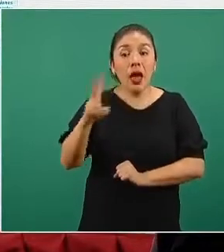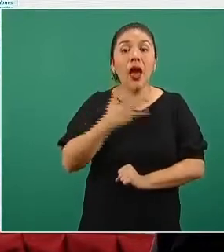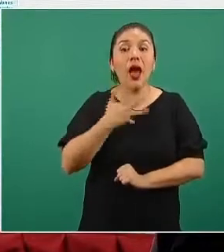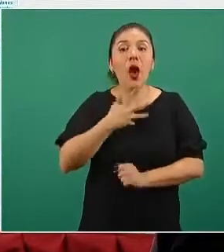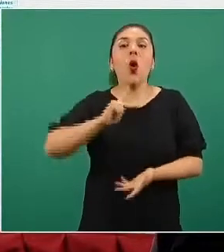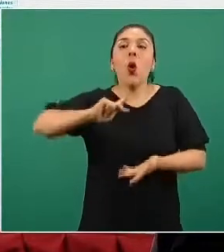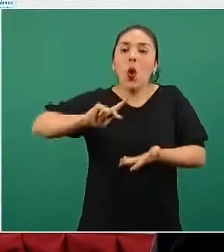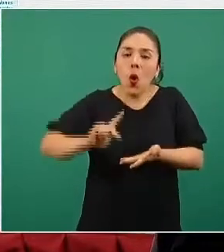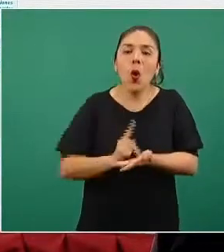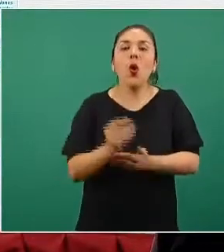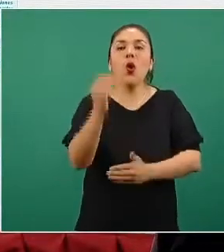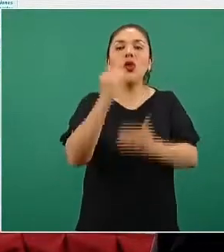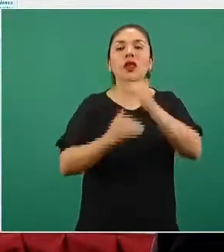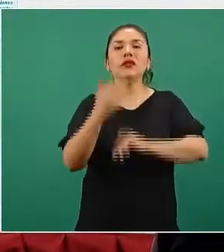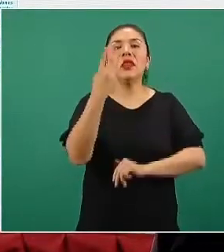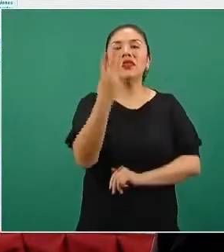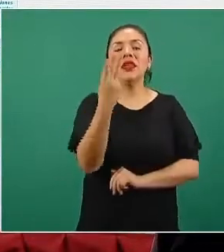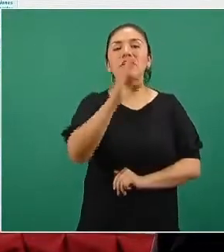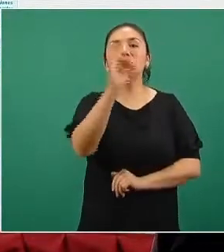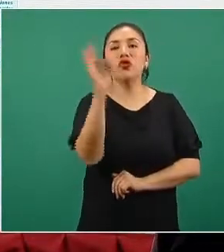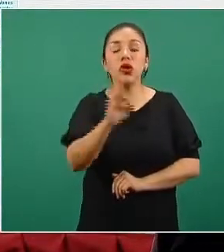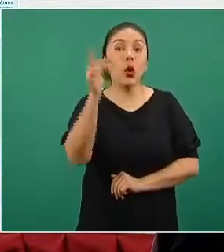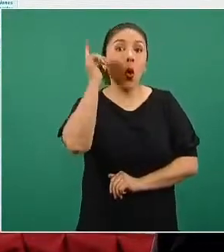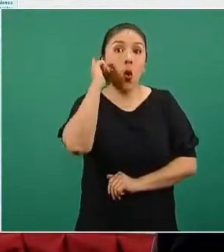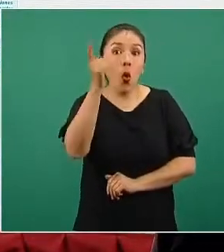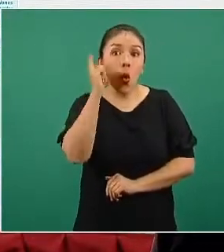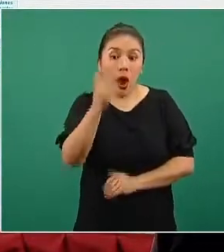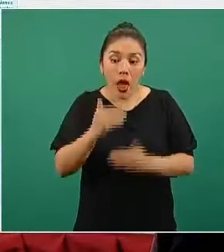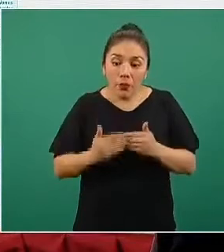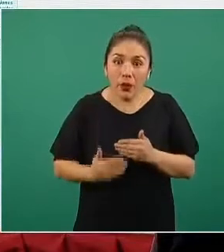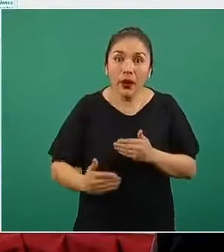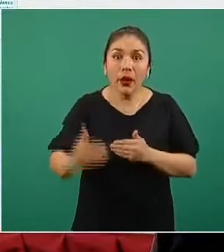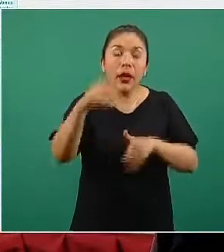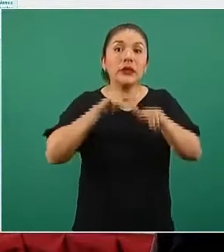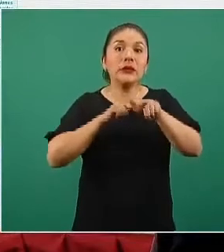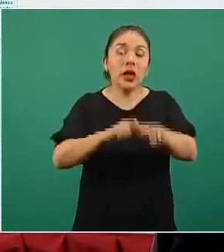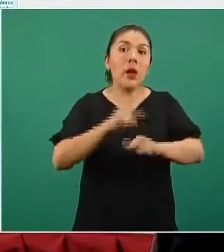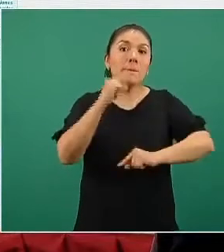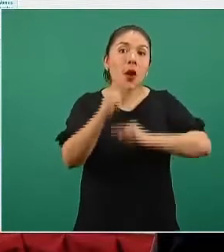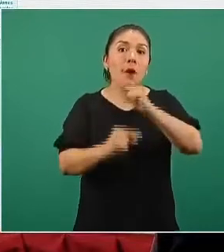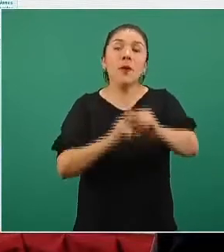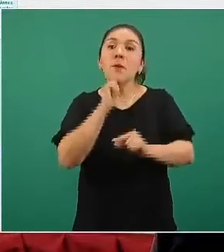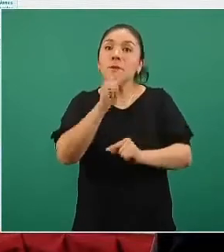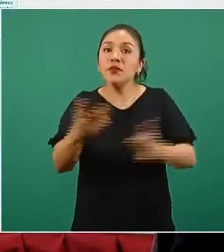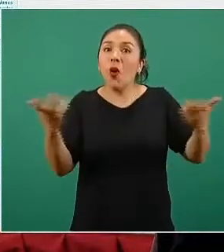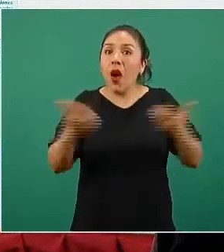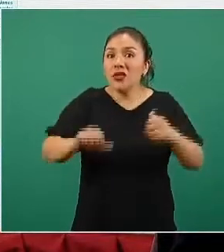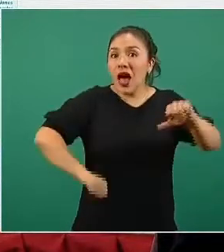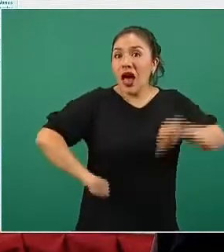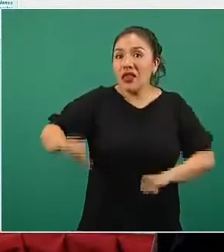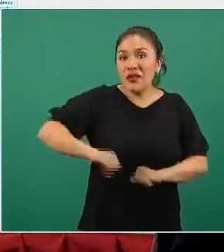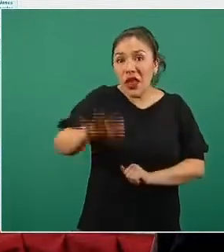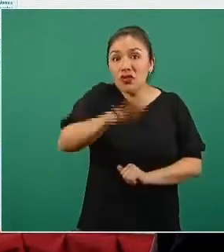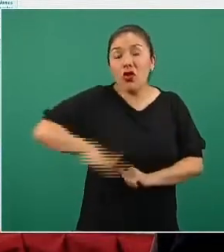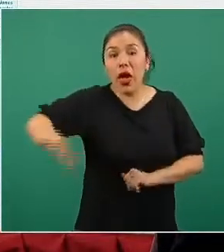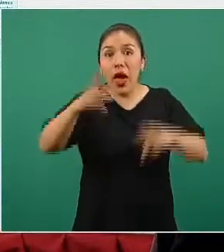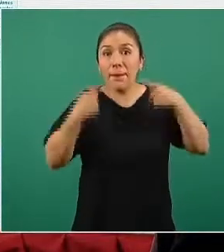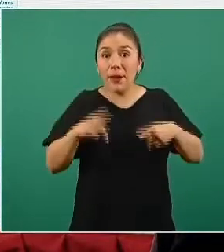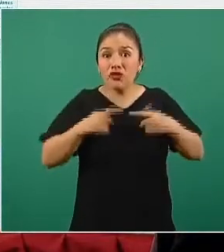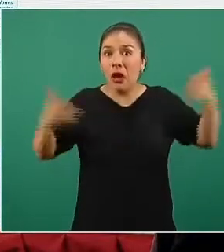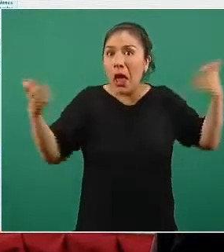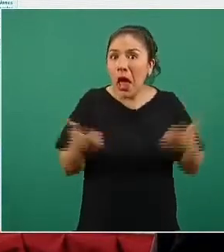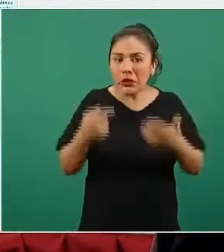de nuevo a ese 3% y esperemos que poco a poco, con las acciones que la población